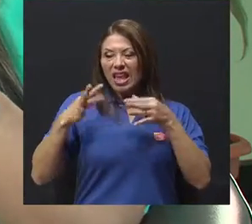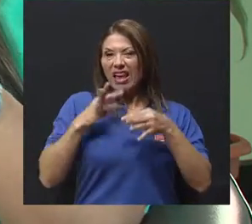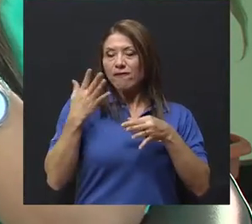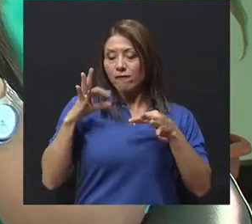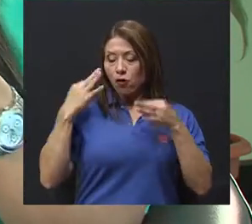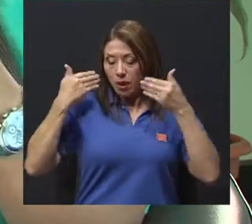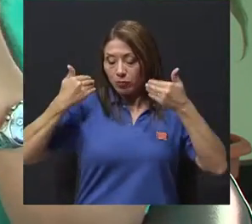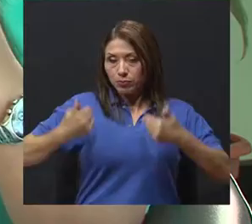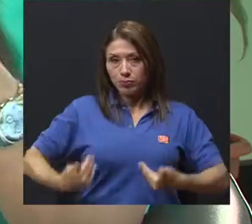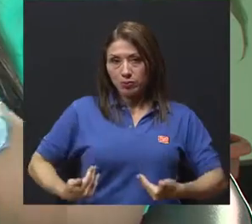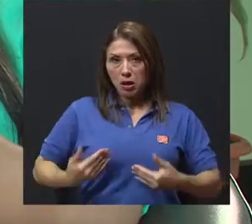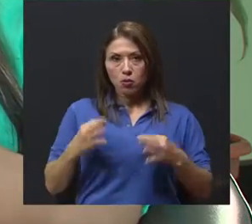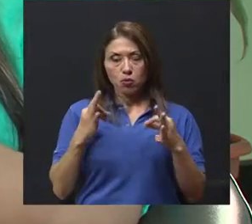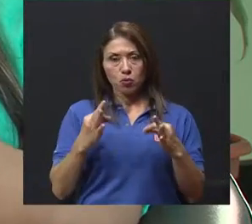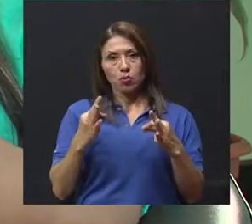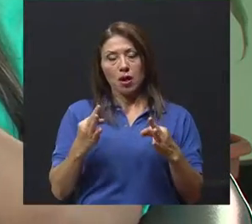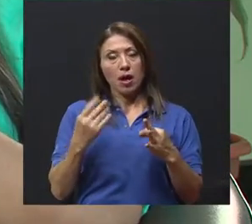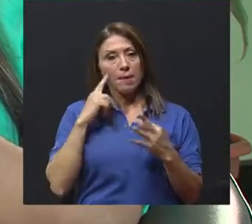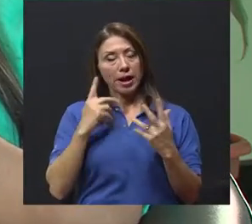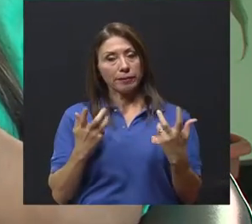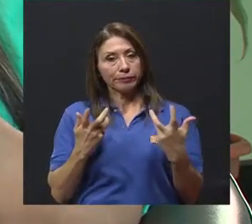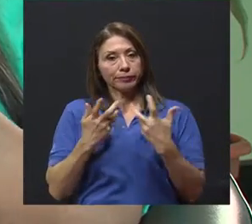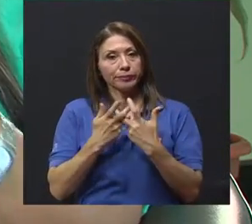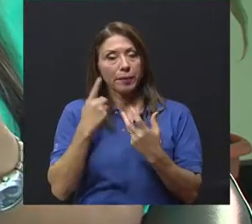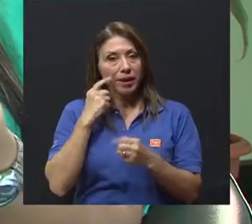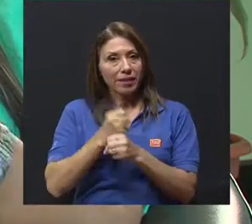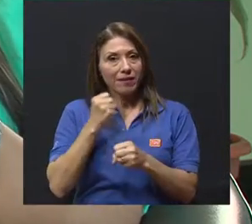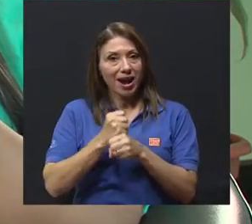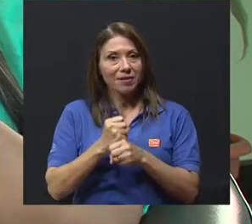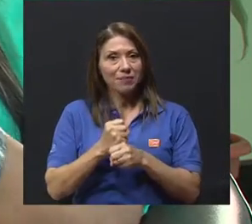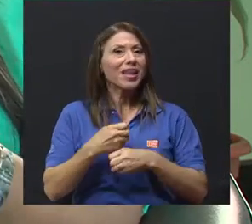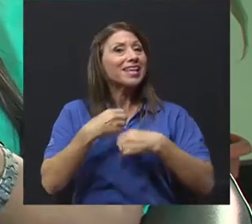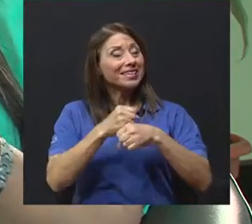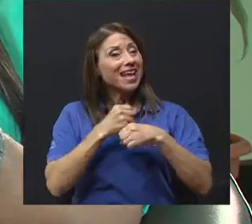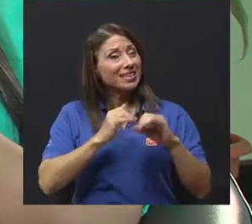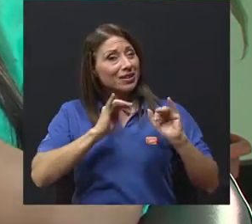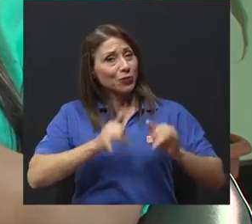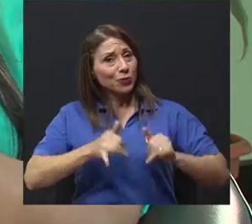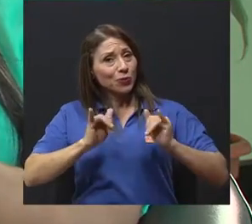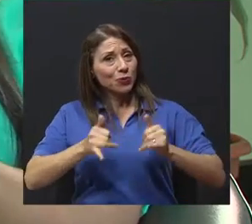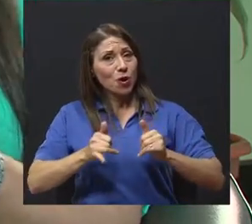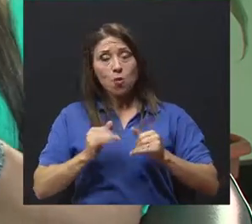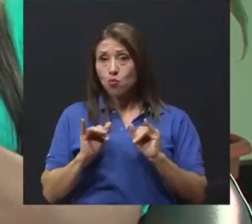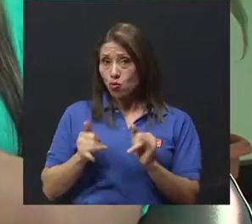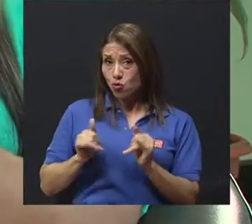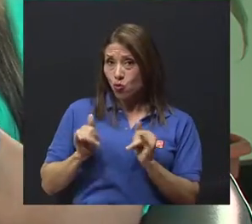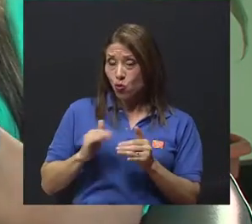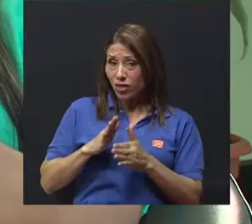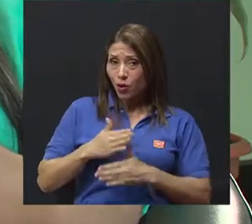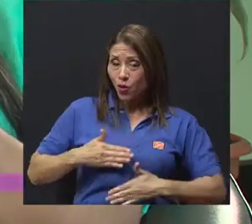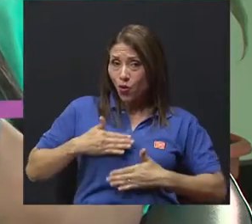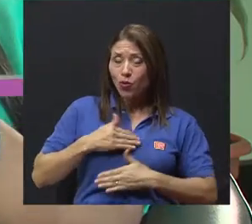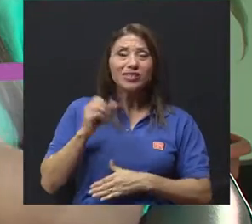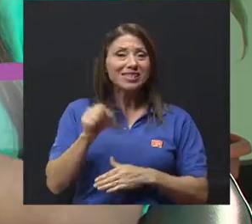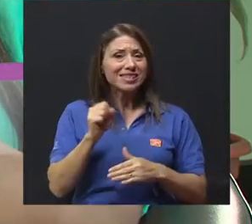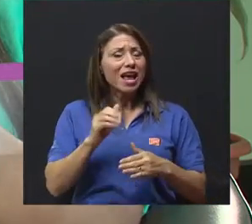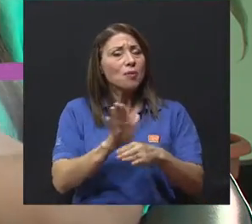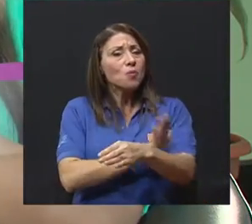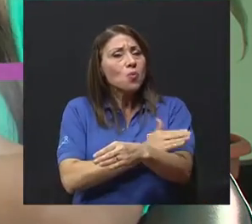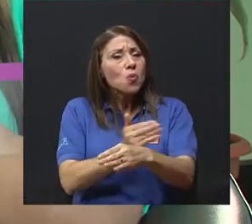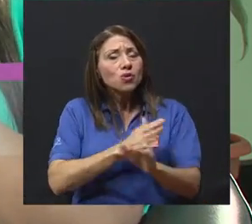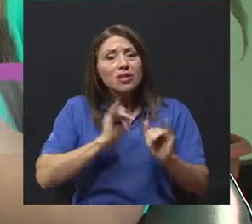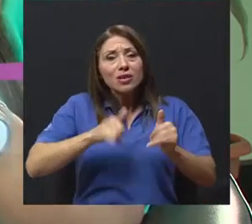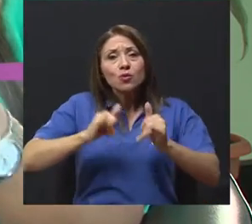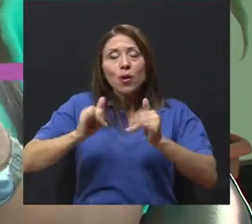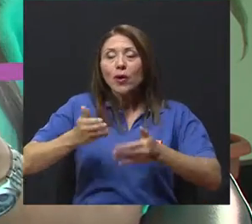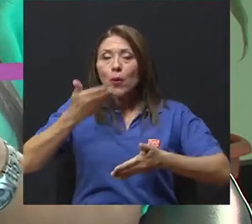y se hacen juegos es muy muy lúdico y muy lúdico hay música y juegos hay dolor esa